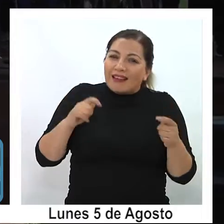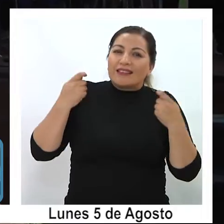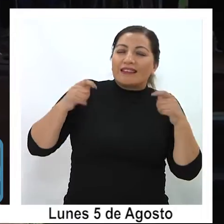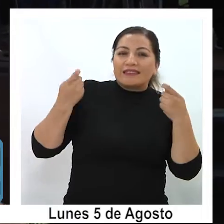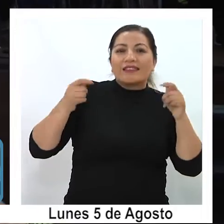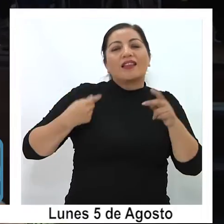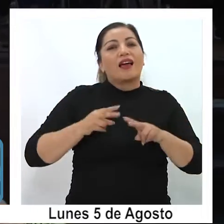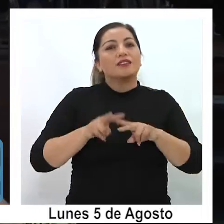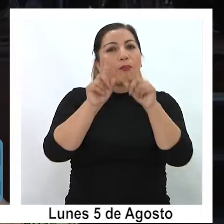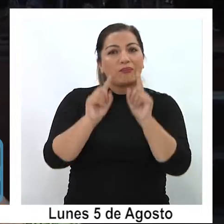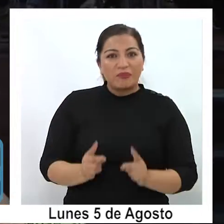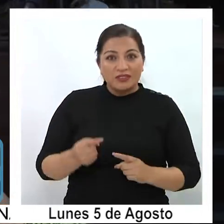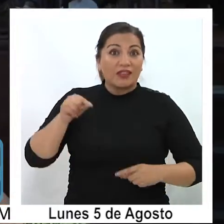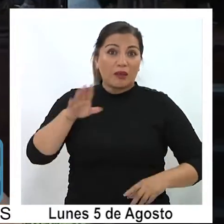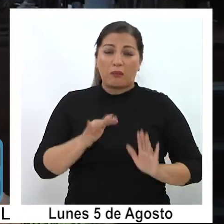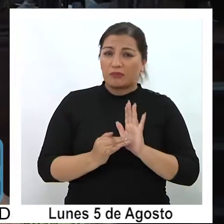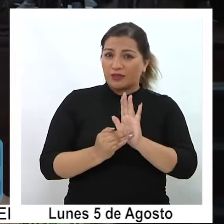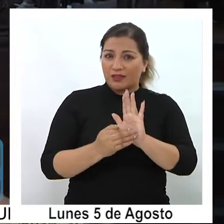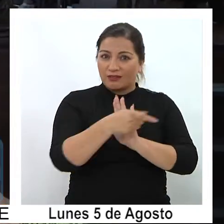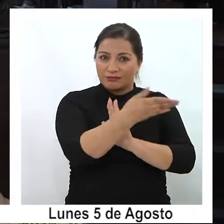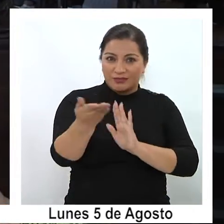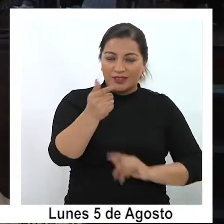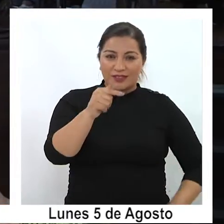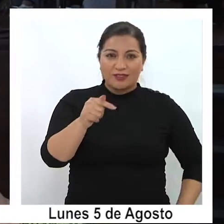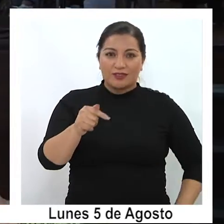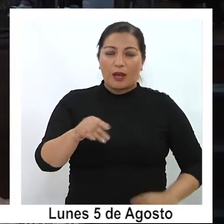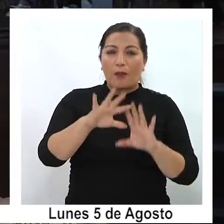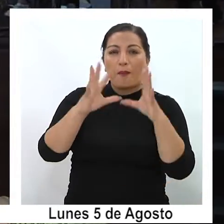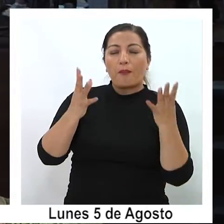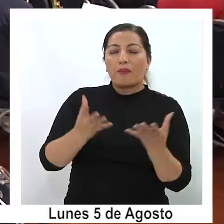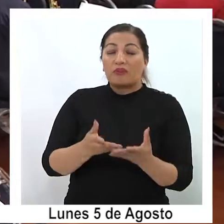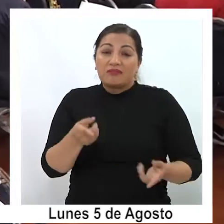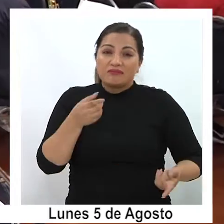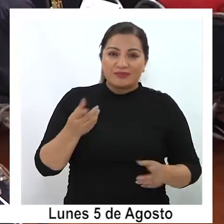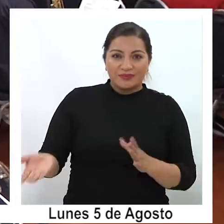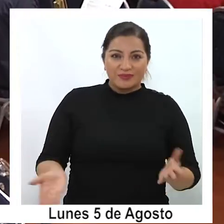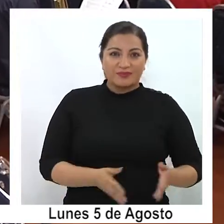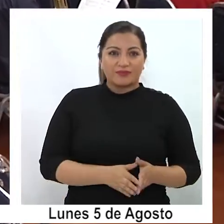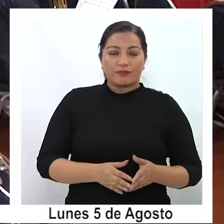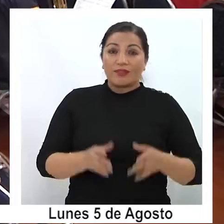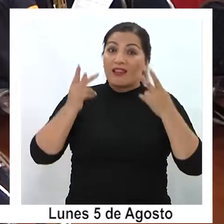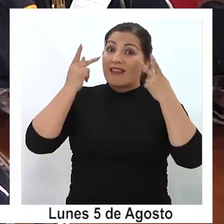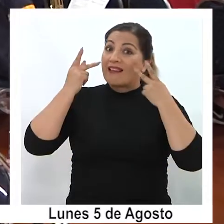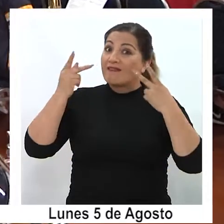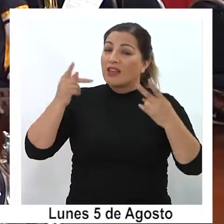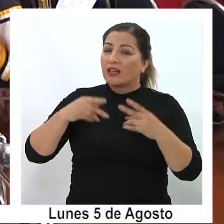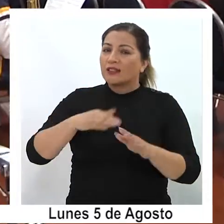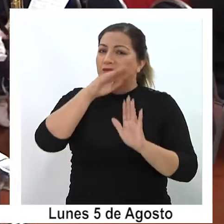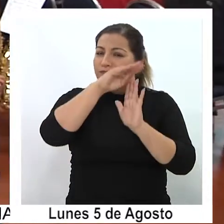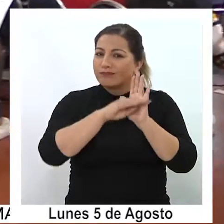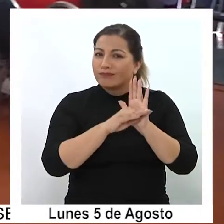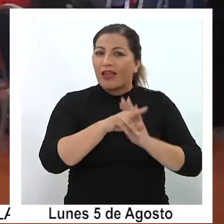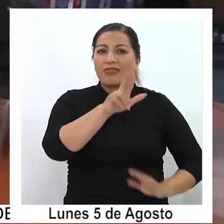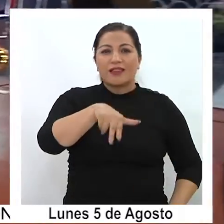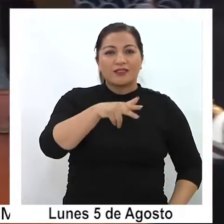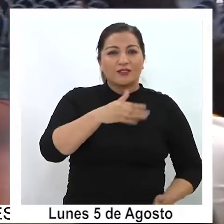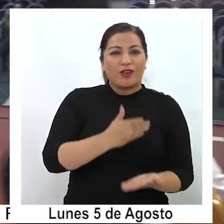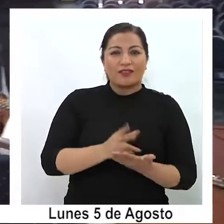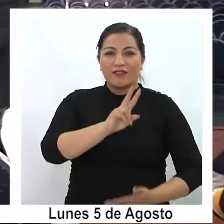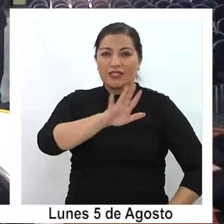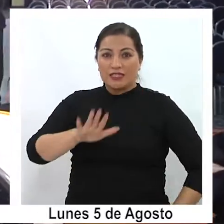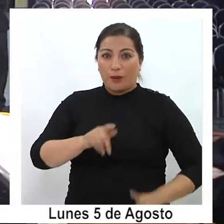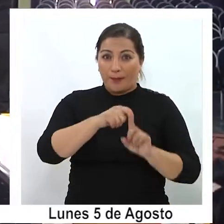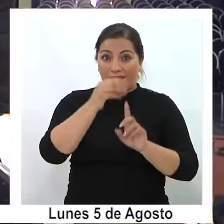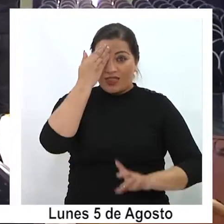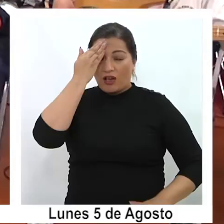hacer música y mostrárselo como al mundo, por así decirlo. El viaje está programado del 18 al 25 de